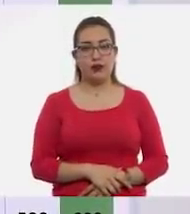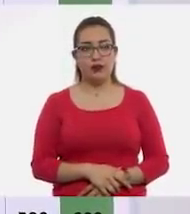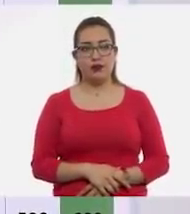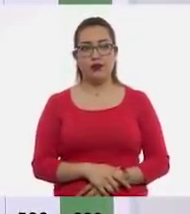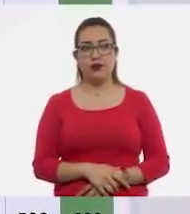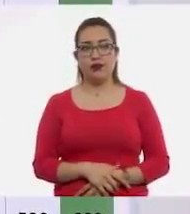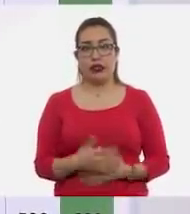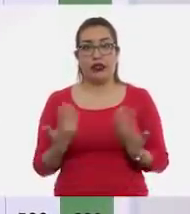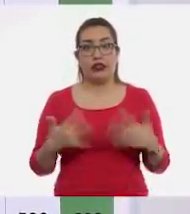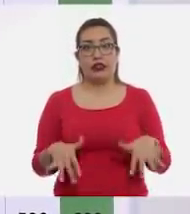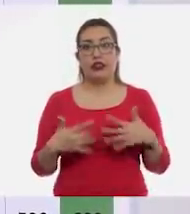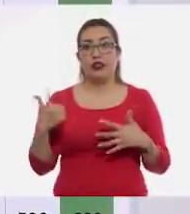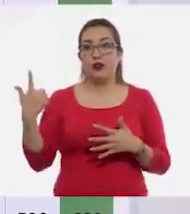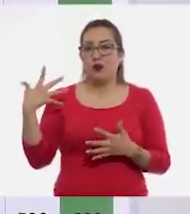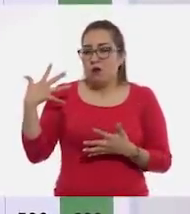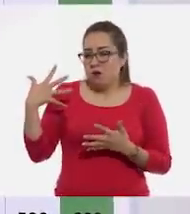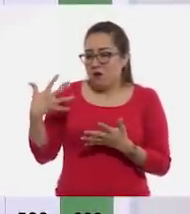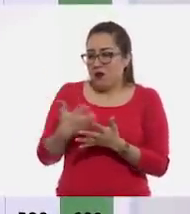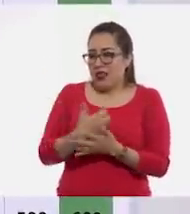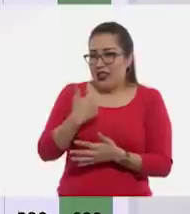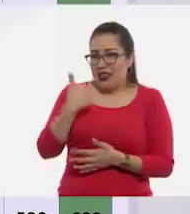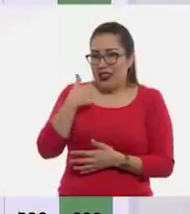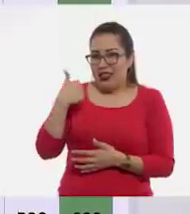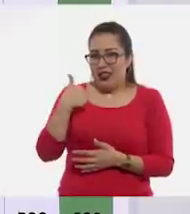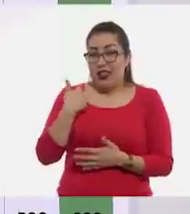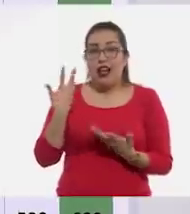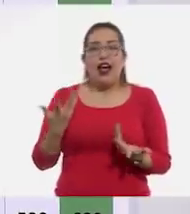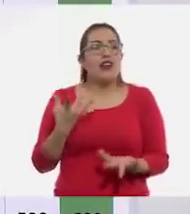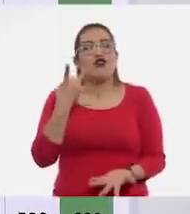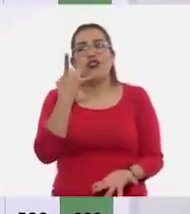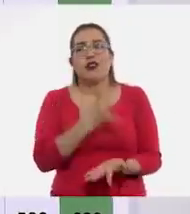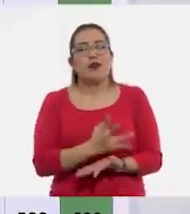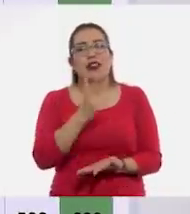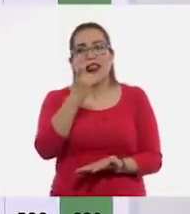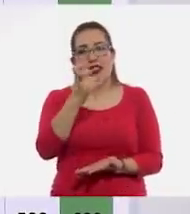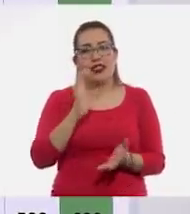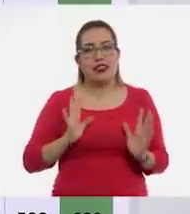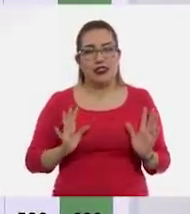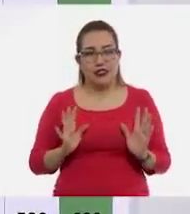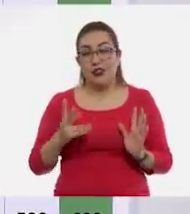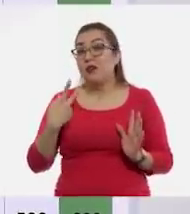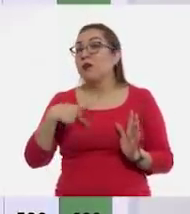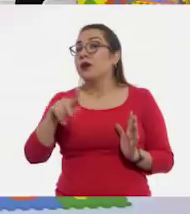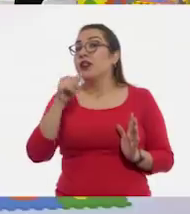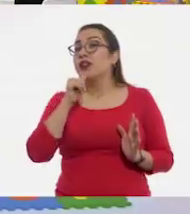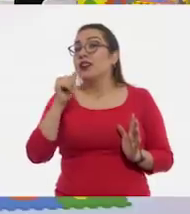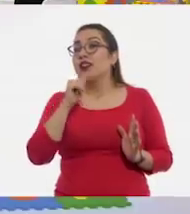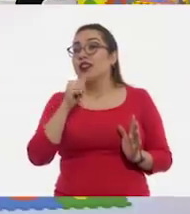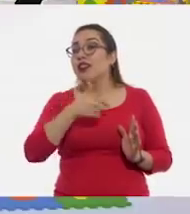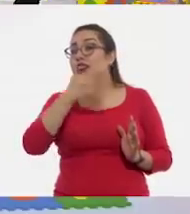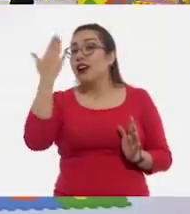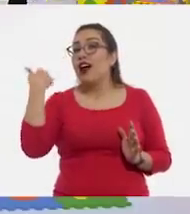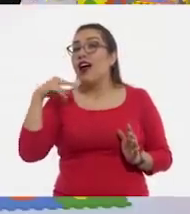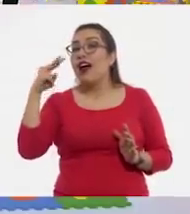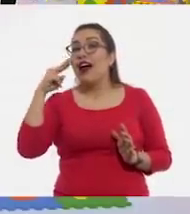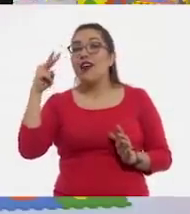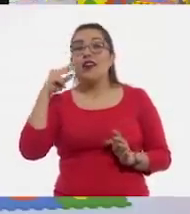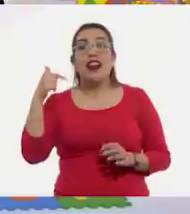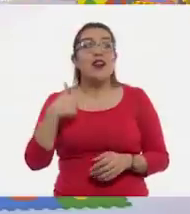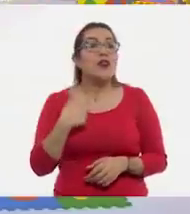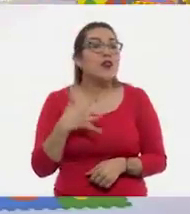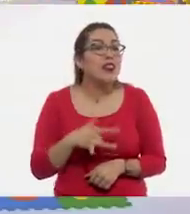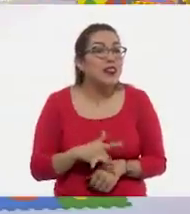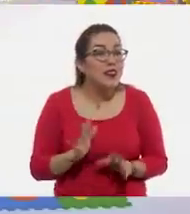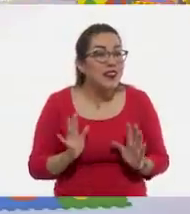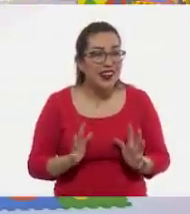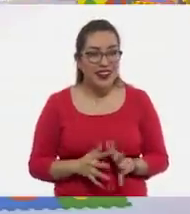Ay, me ganaste en este tiro. Ah, pero solo en este. Pero no sabes que ahora me toca. Niñas y